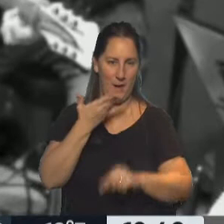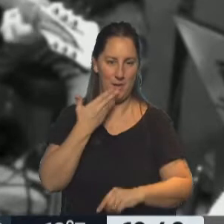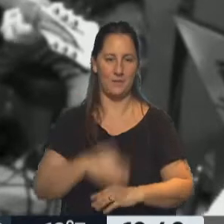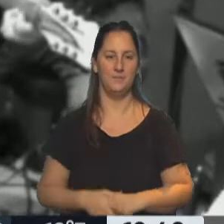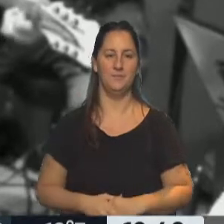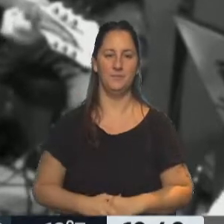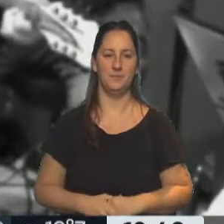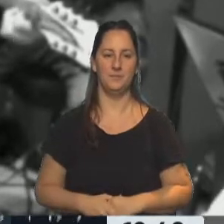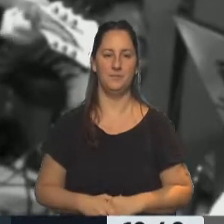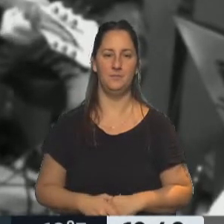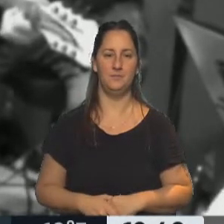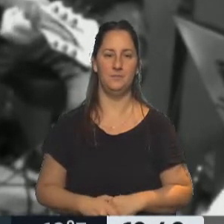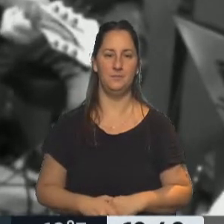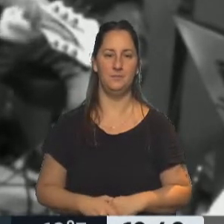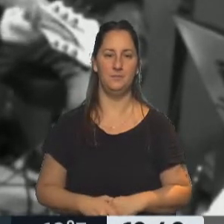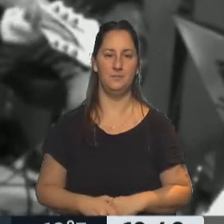Todos saben bien.